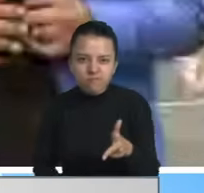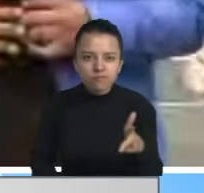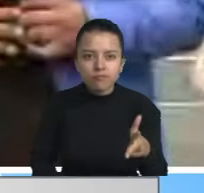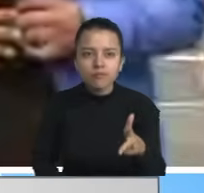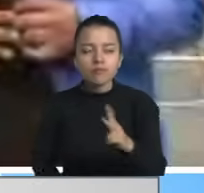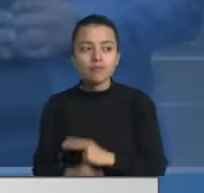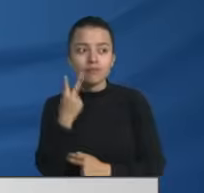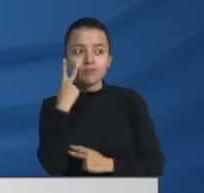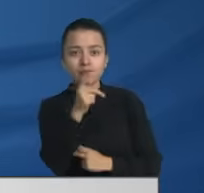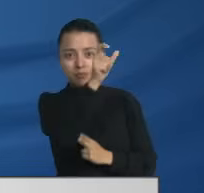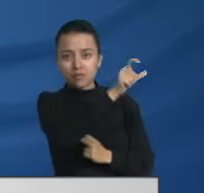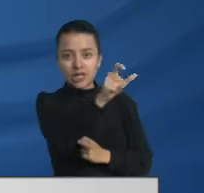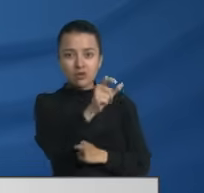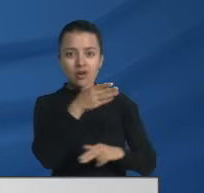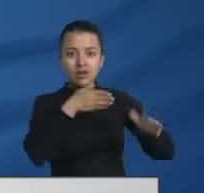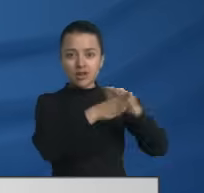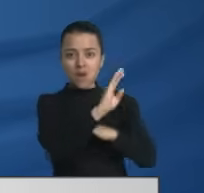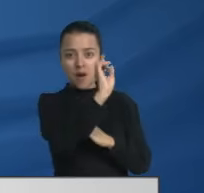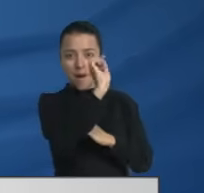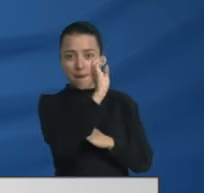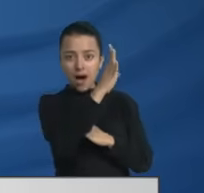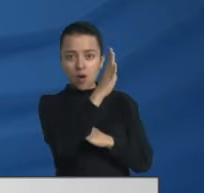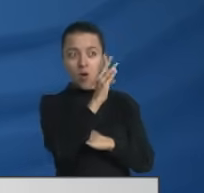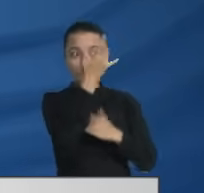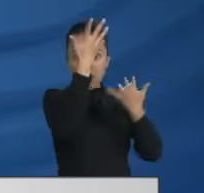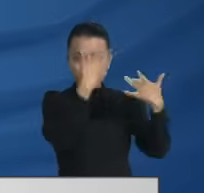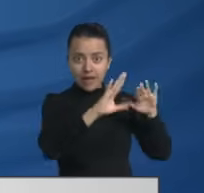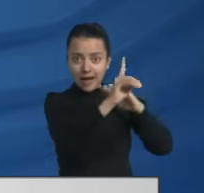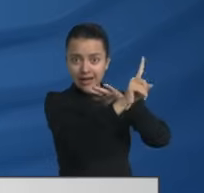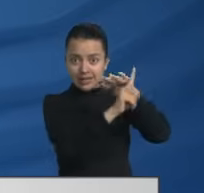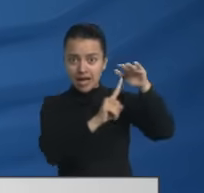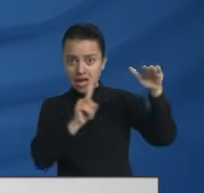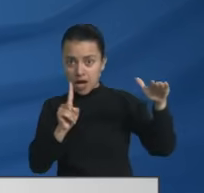de una entidad bancaria. Otra persona resultó